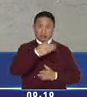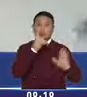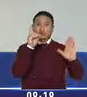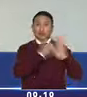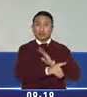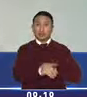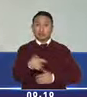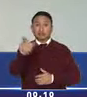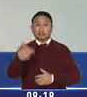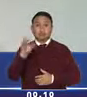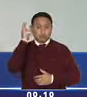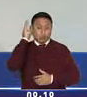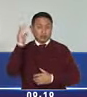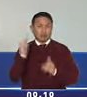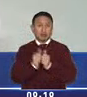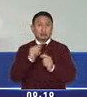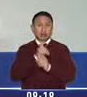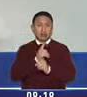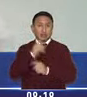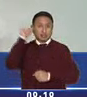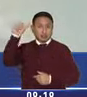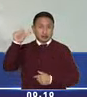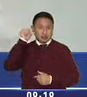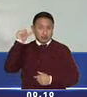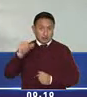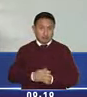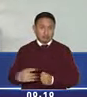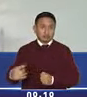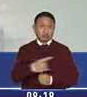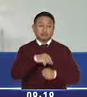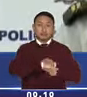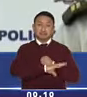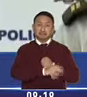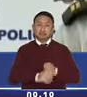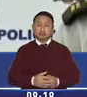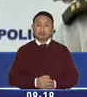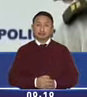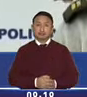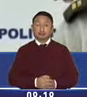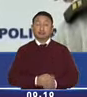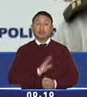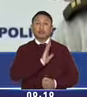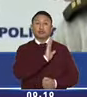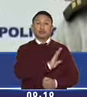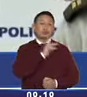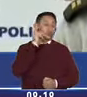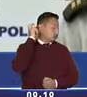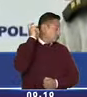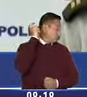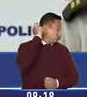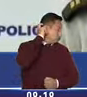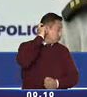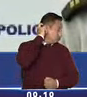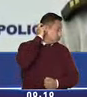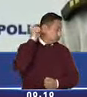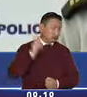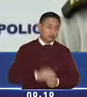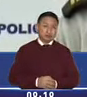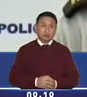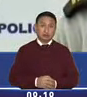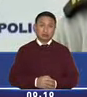reportaron que la ciudadana con discapacidad auditiva habría sido víctima de robo. Sustrayéndose el aparato auditivo que se